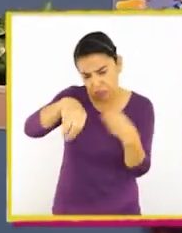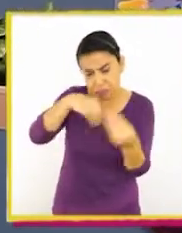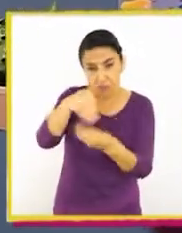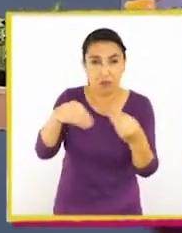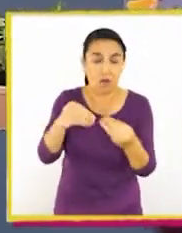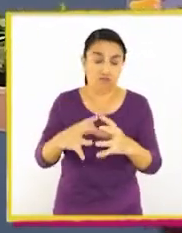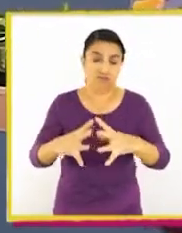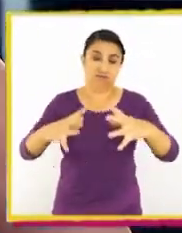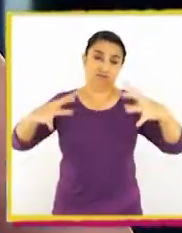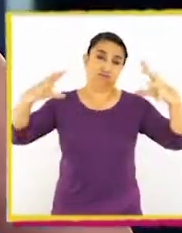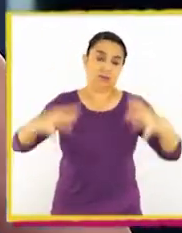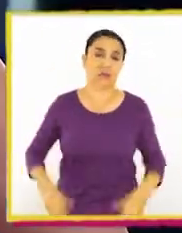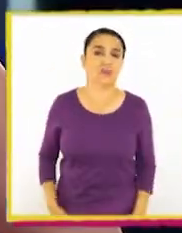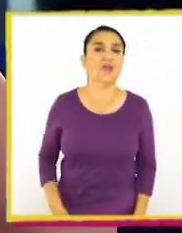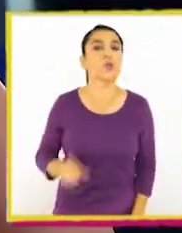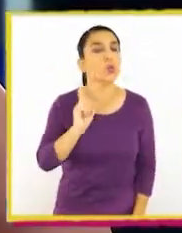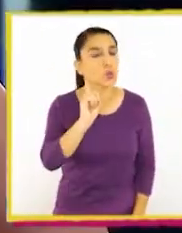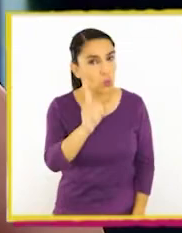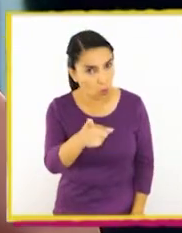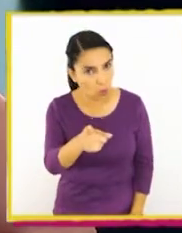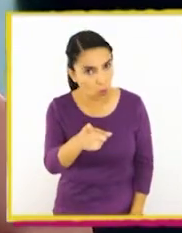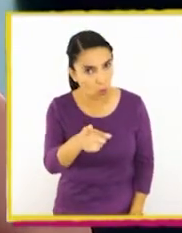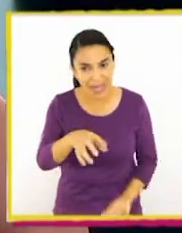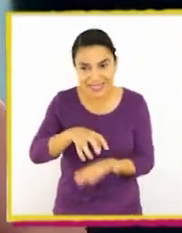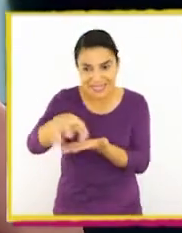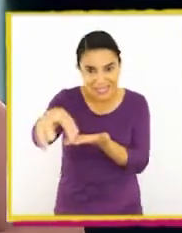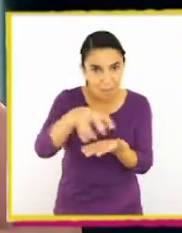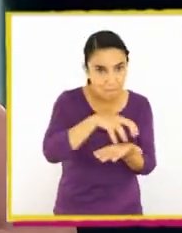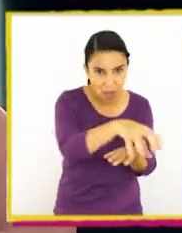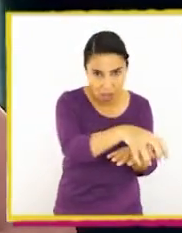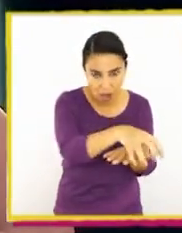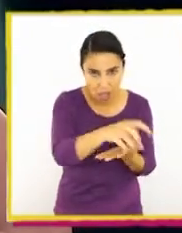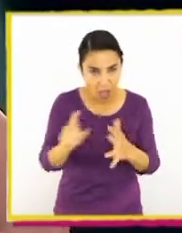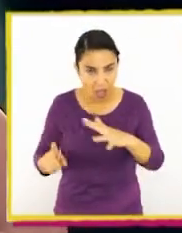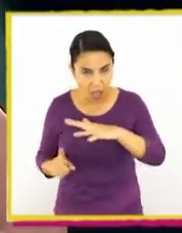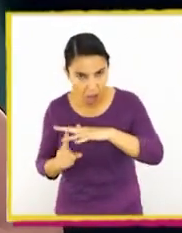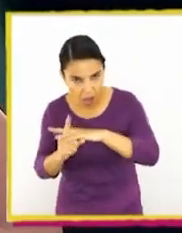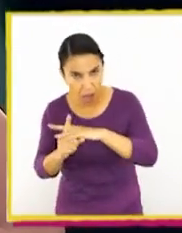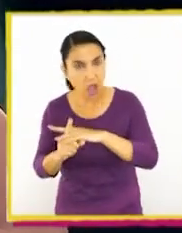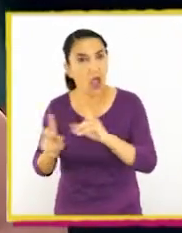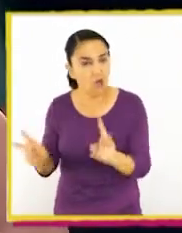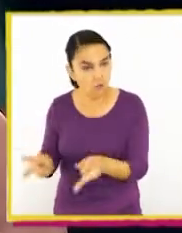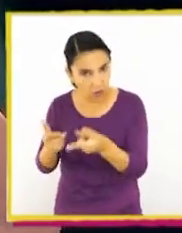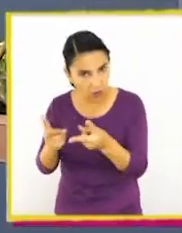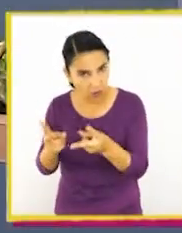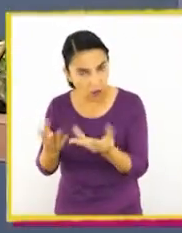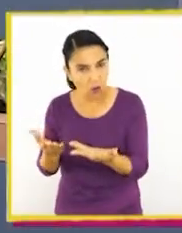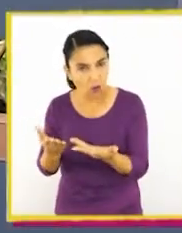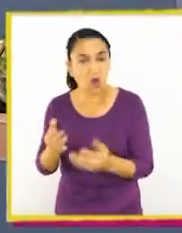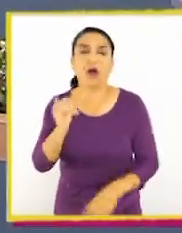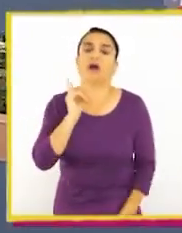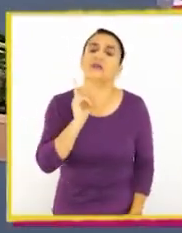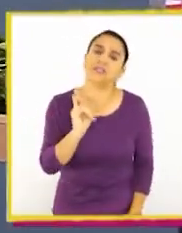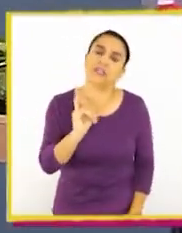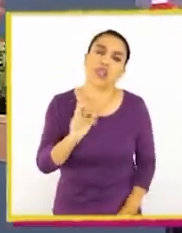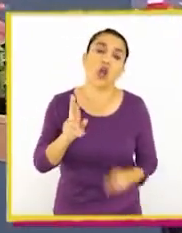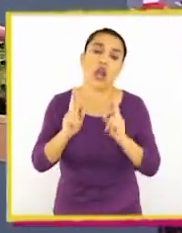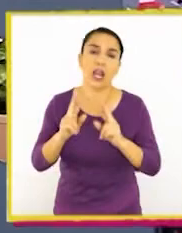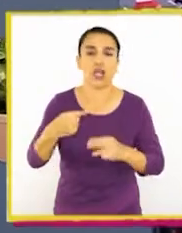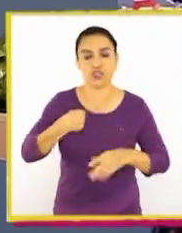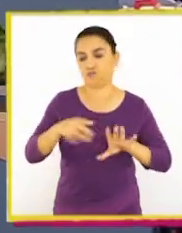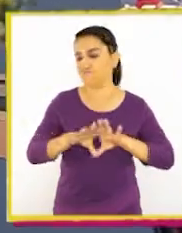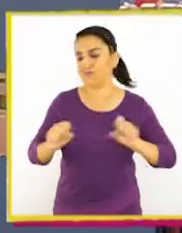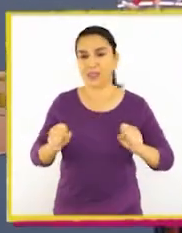generando tanta basura. ¿Y tú? ¿Separas tu basura orgánica? Ojalá que sí. Yo tengo lista la